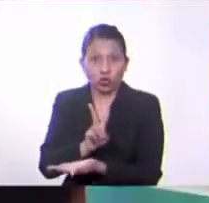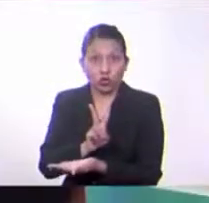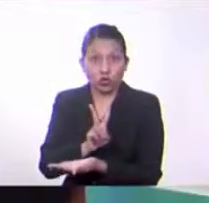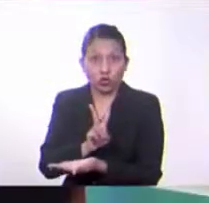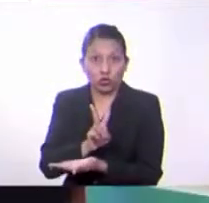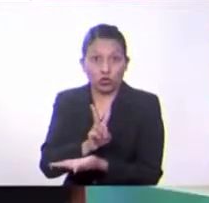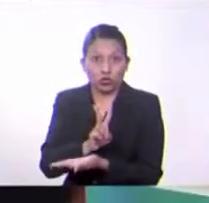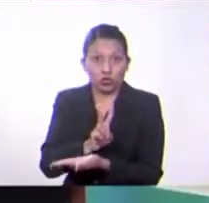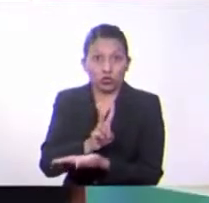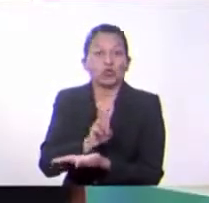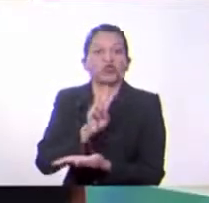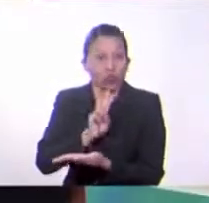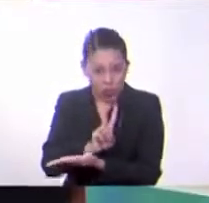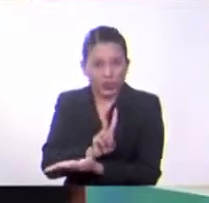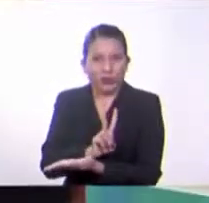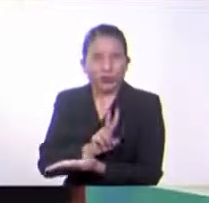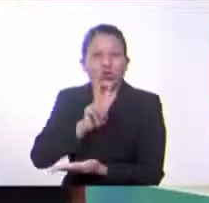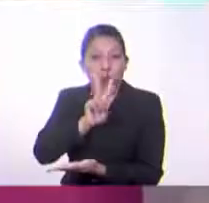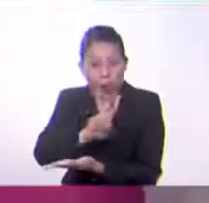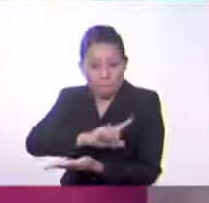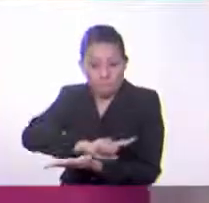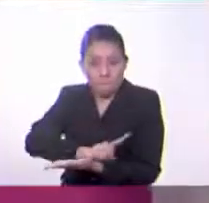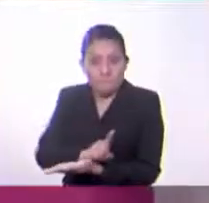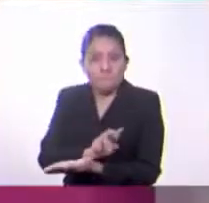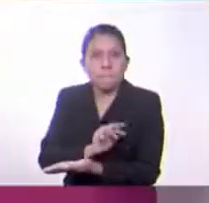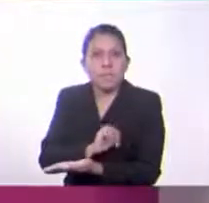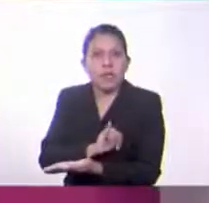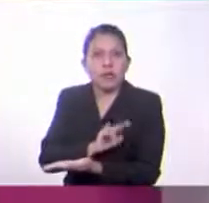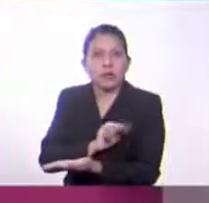¿Dos? 2. Exactamente.